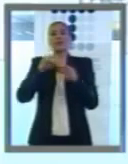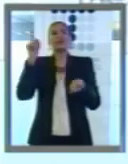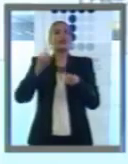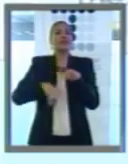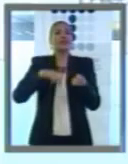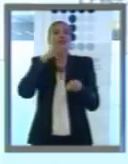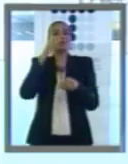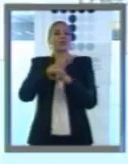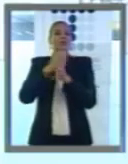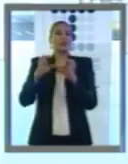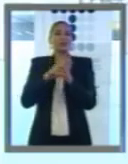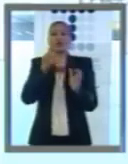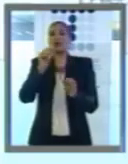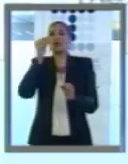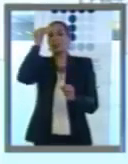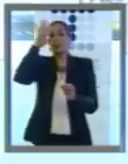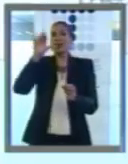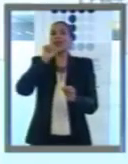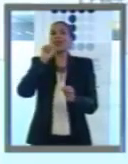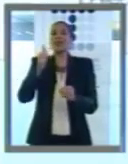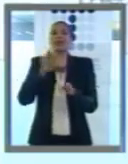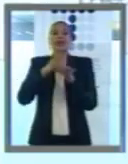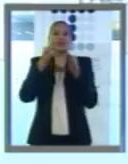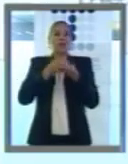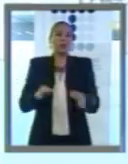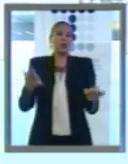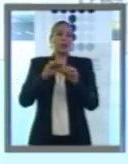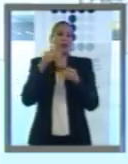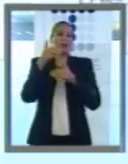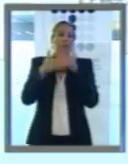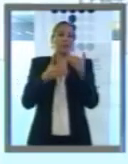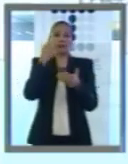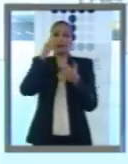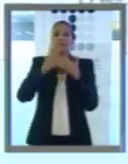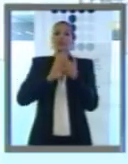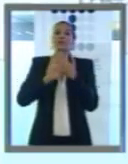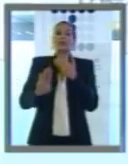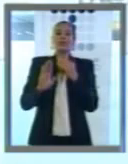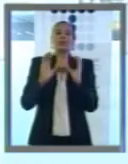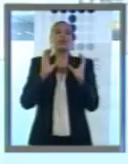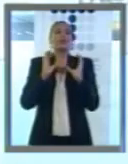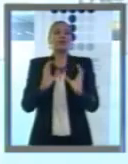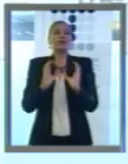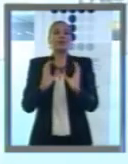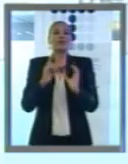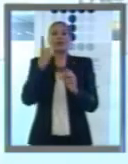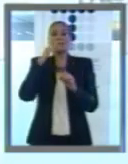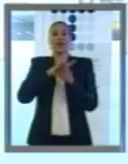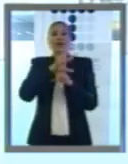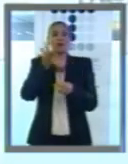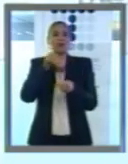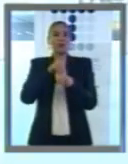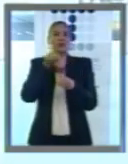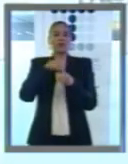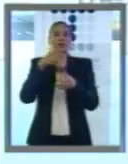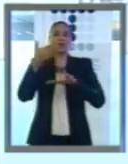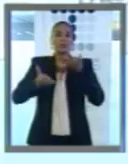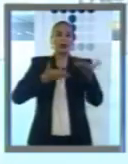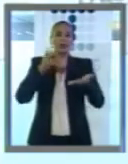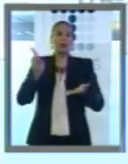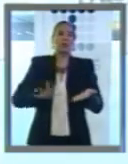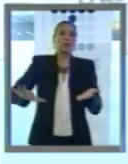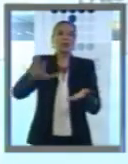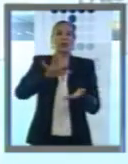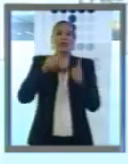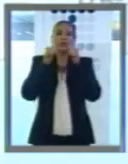algo que no se nos debe de olvidar, que hay una etapa importantísima de prevención y de integridad en el servicio público,